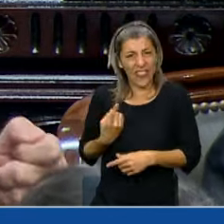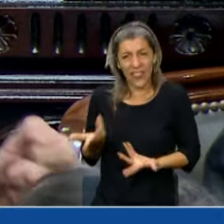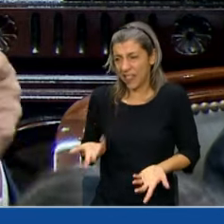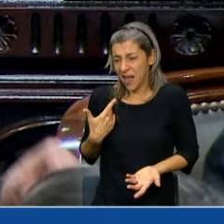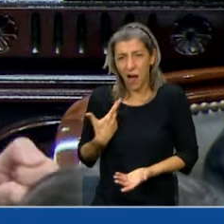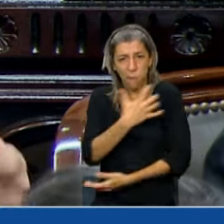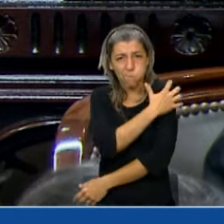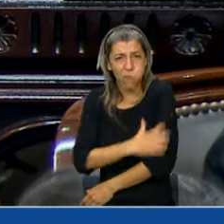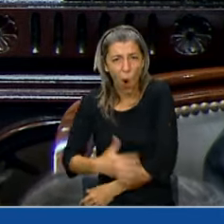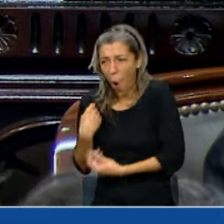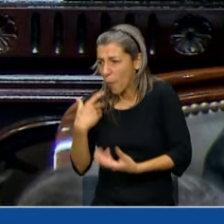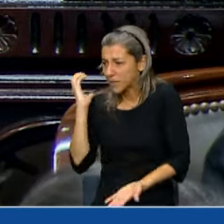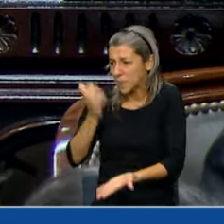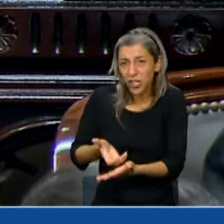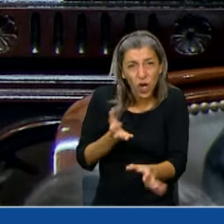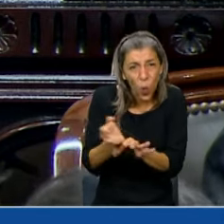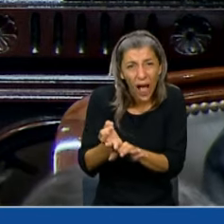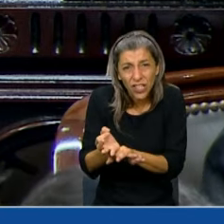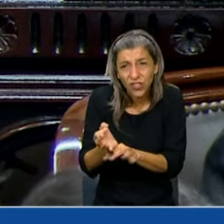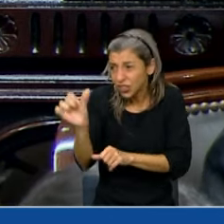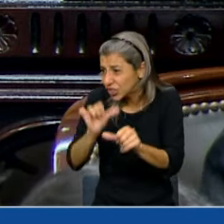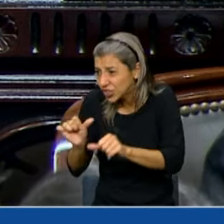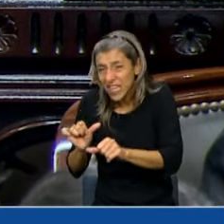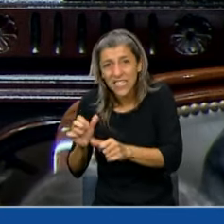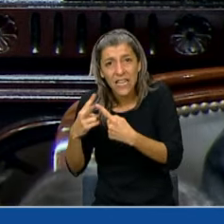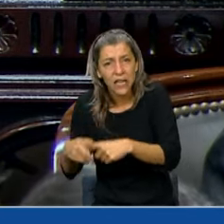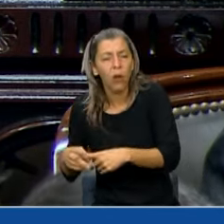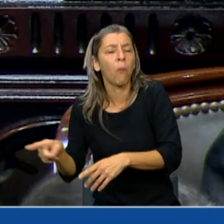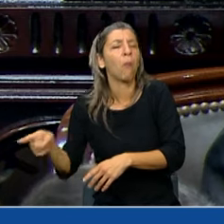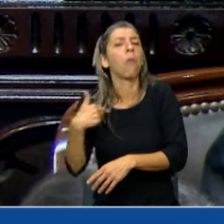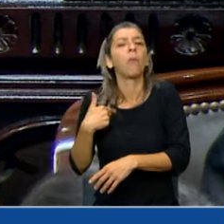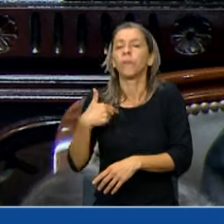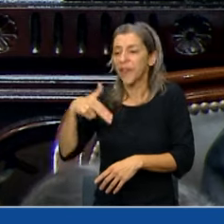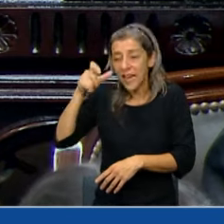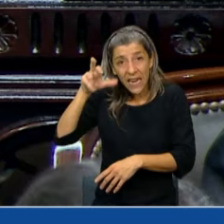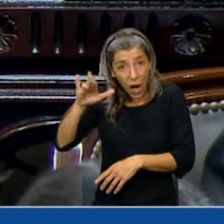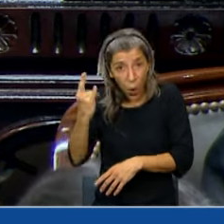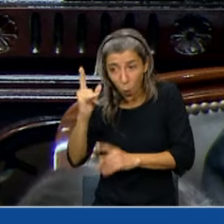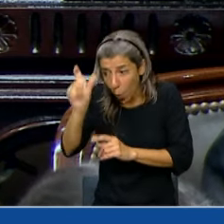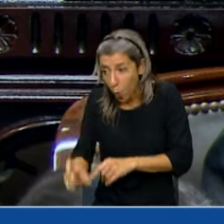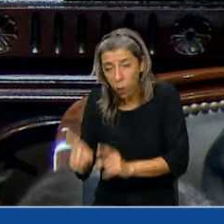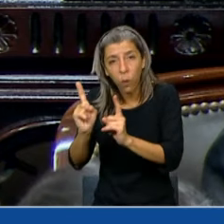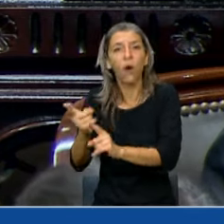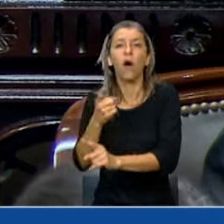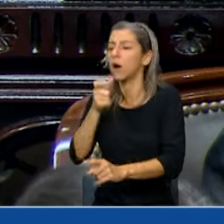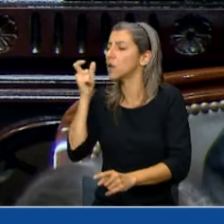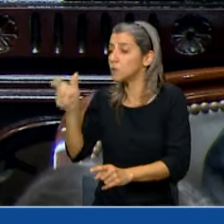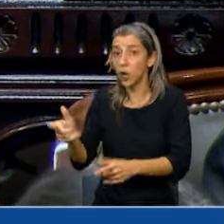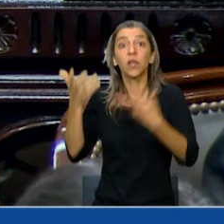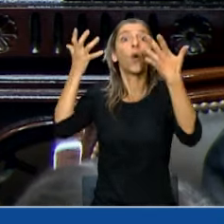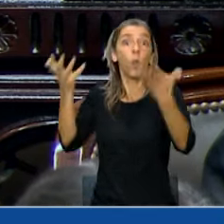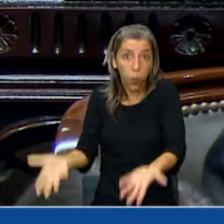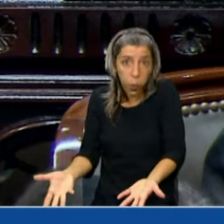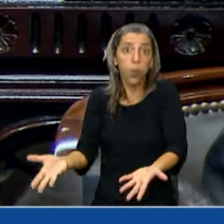para invertir en educación en ciencia y tecnología yer respondía justamente porque somos